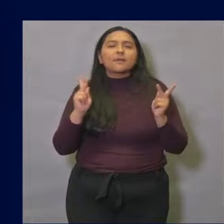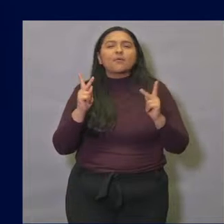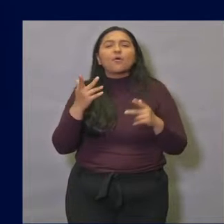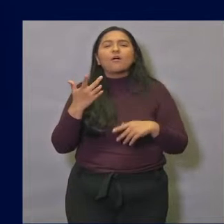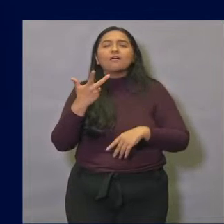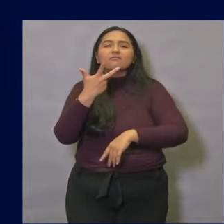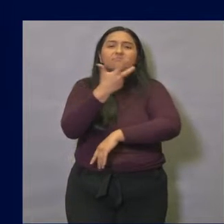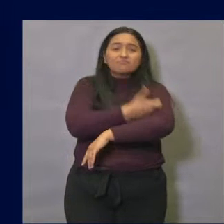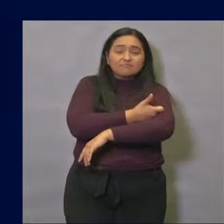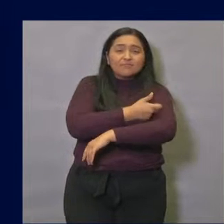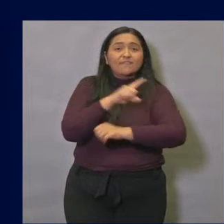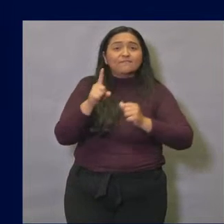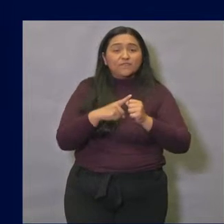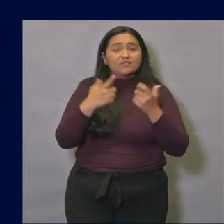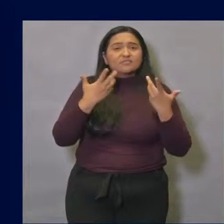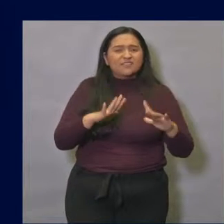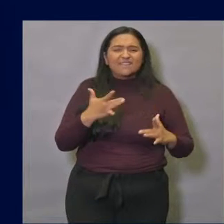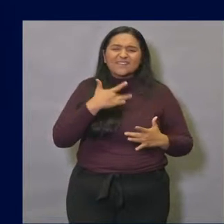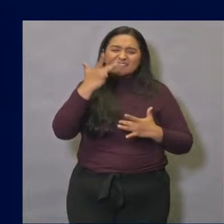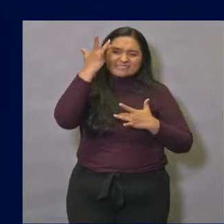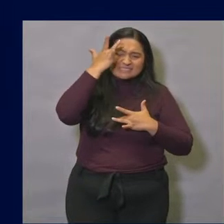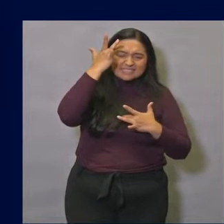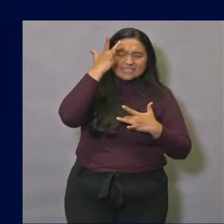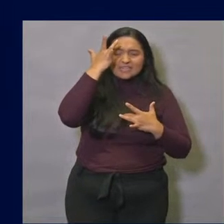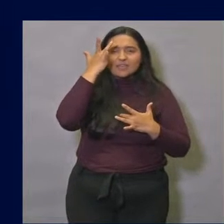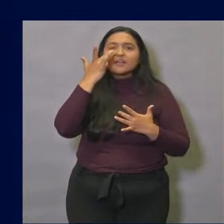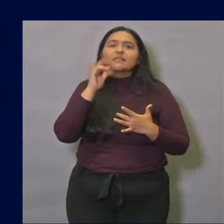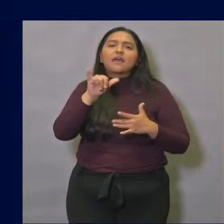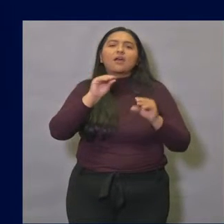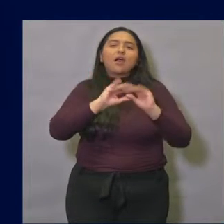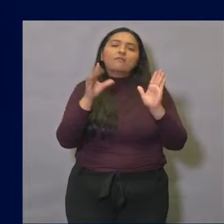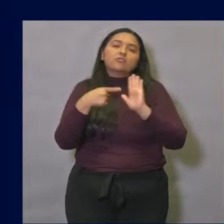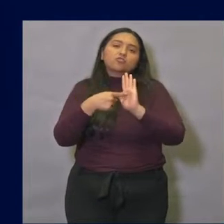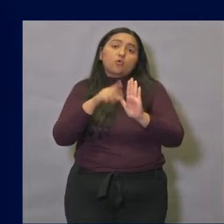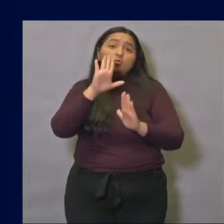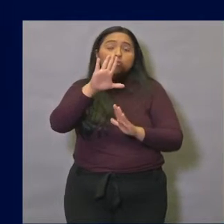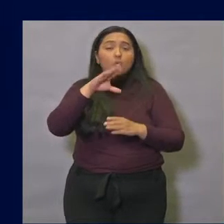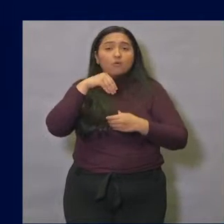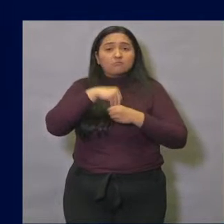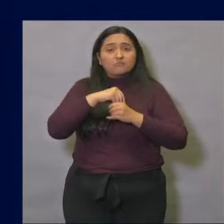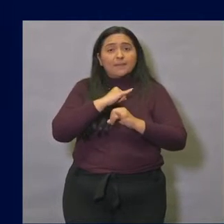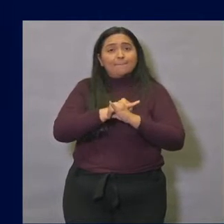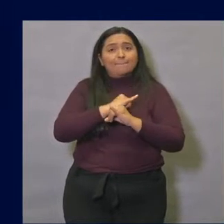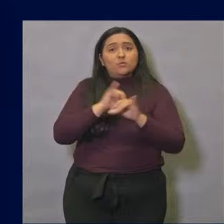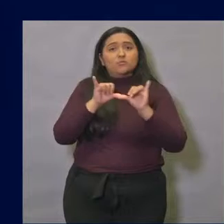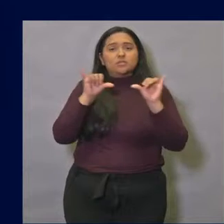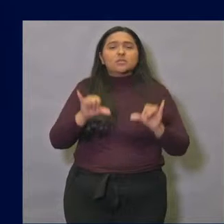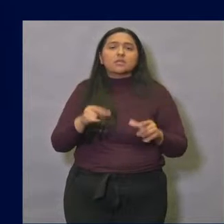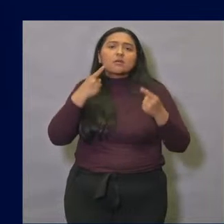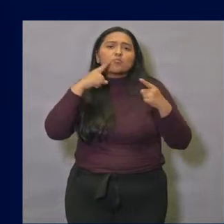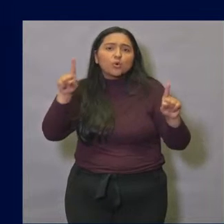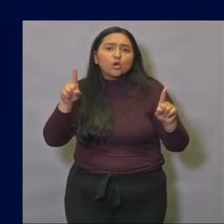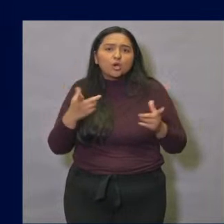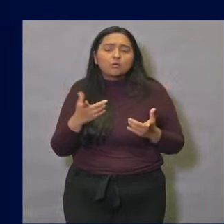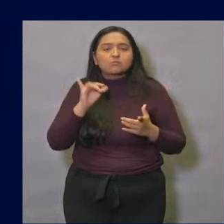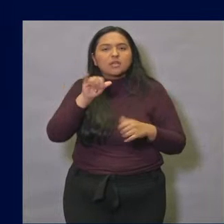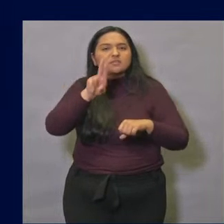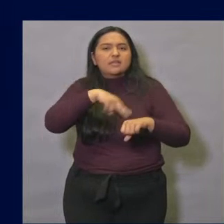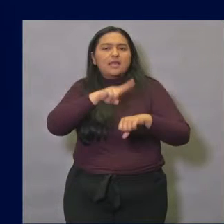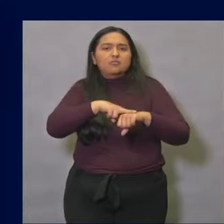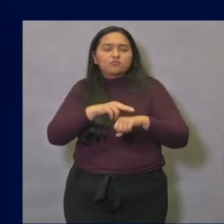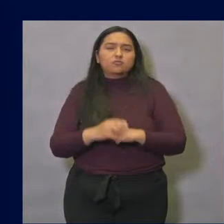vacunación son señales de que su sistema inmunológico está funcionando. Y aunque una dosis ofrece